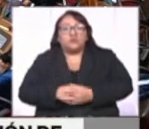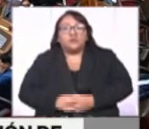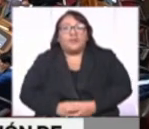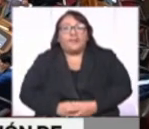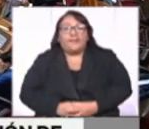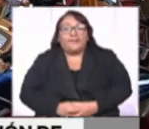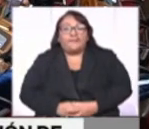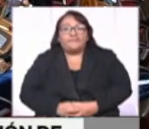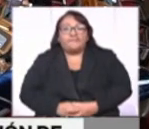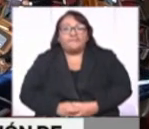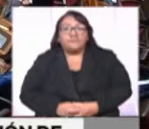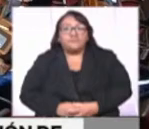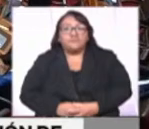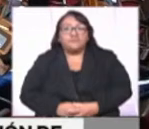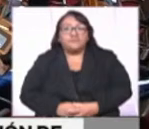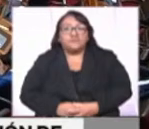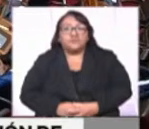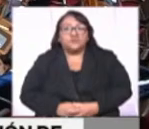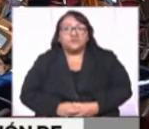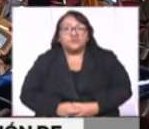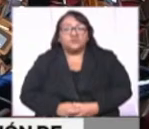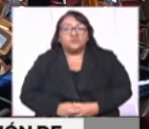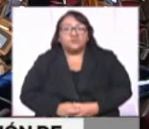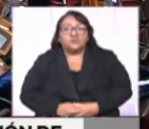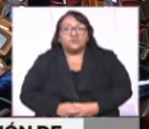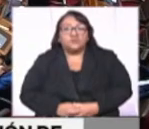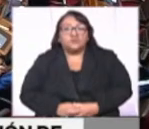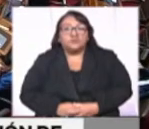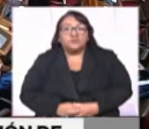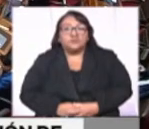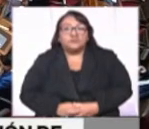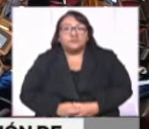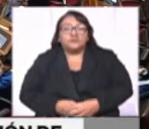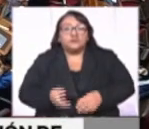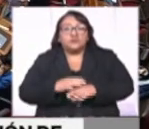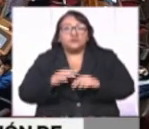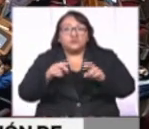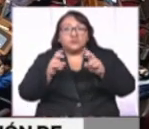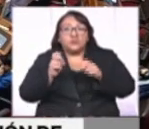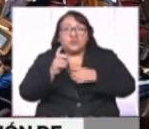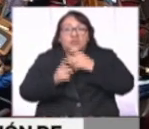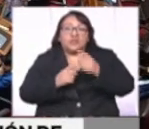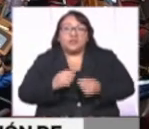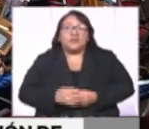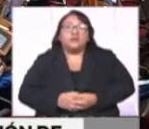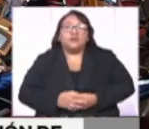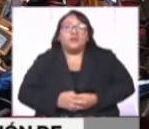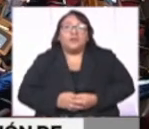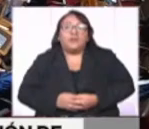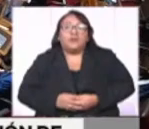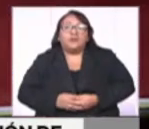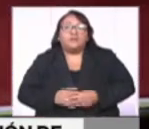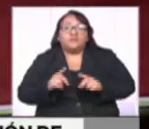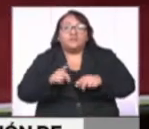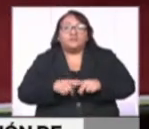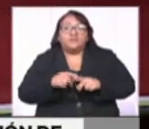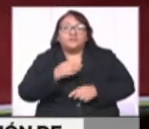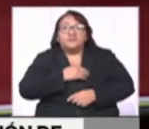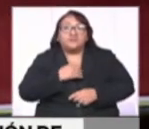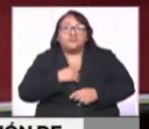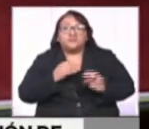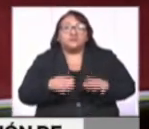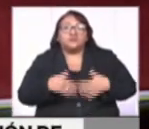Gracias, presidente. Al respecto del tema, es declarativa la ley, obviamente va a depender el Ejecutivo el